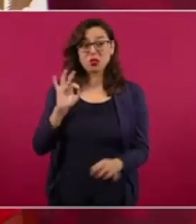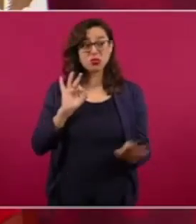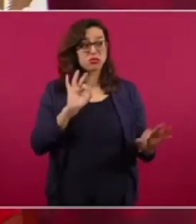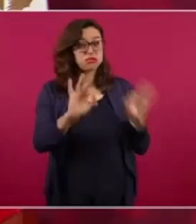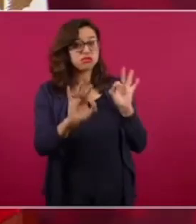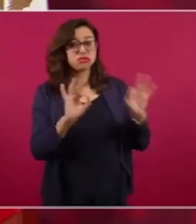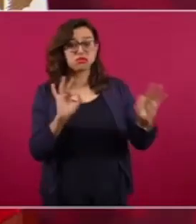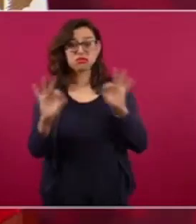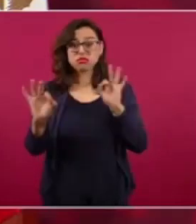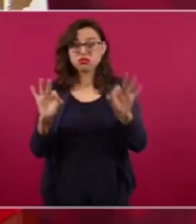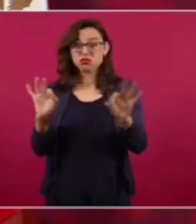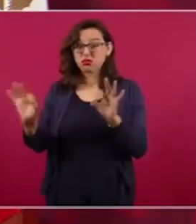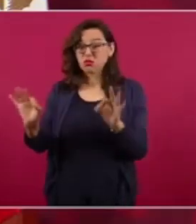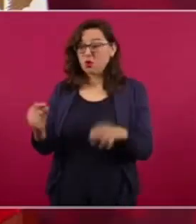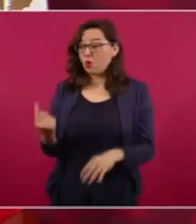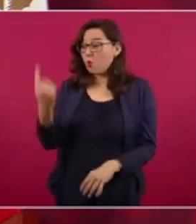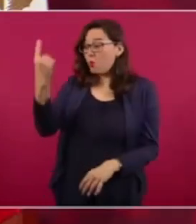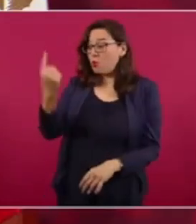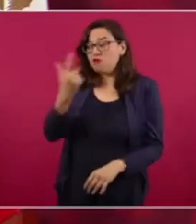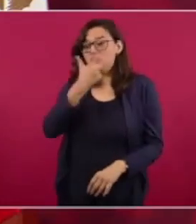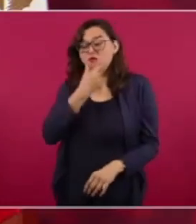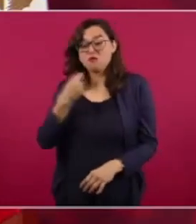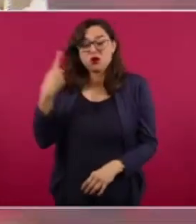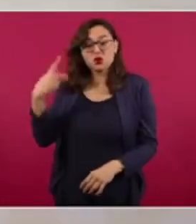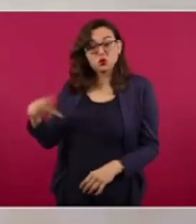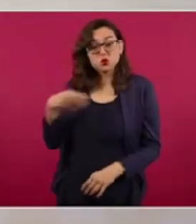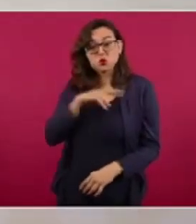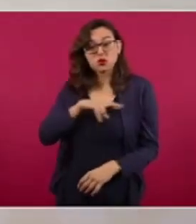de los rencores de un señor,